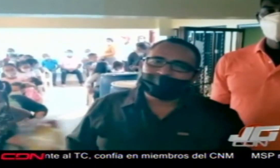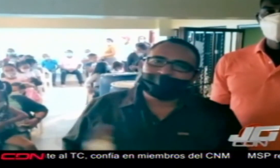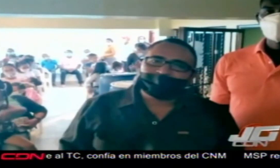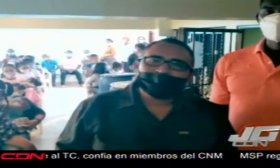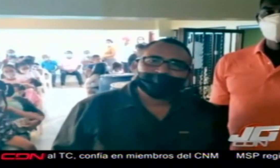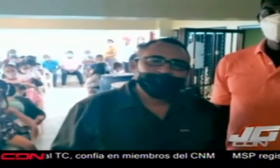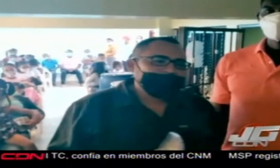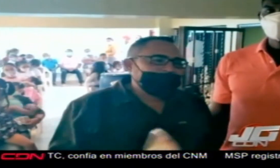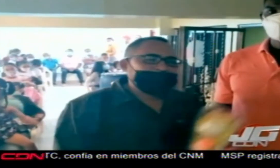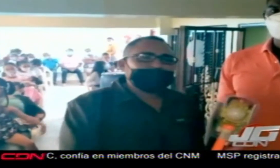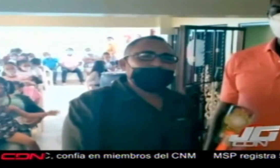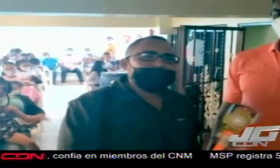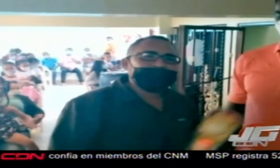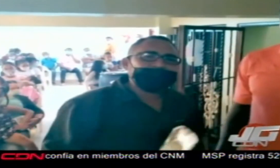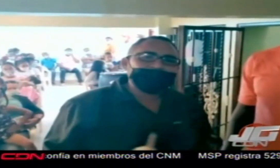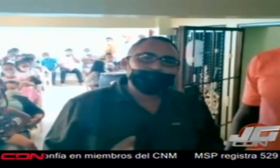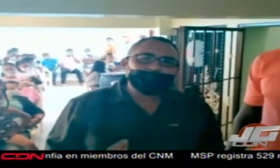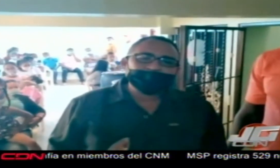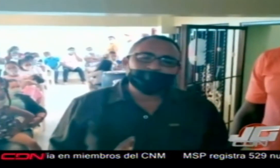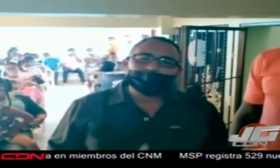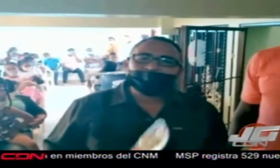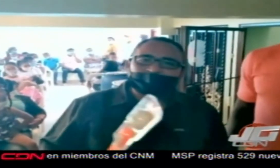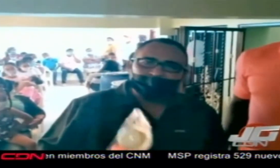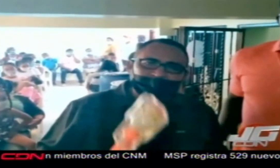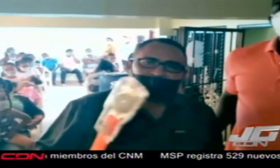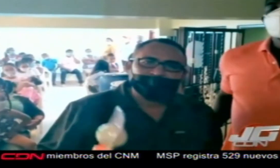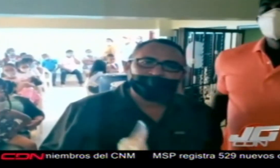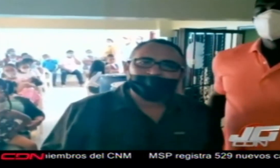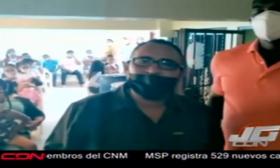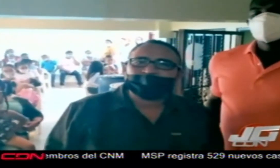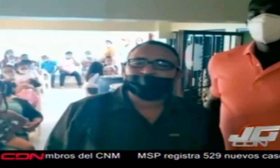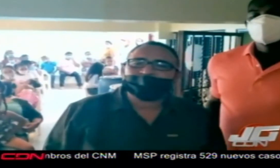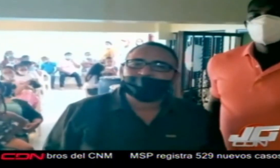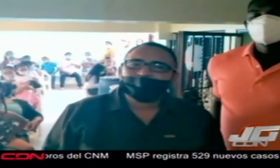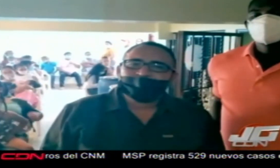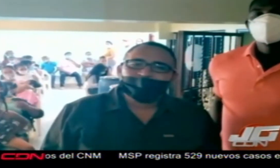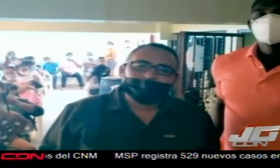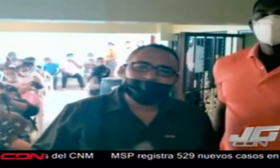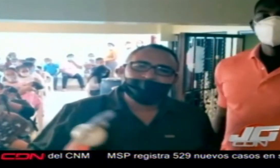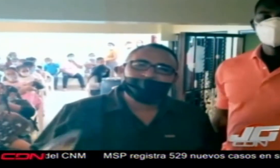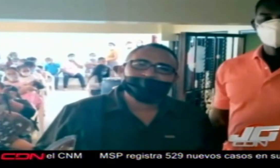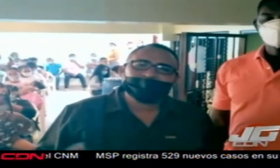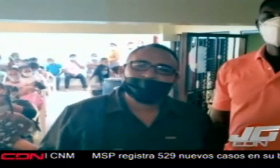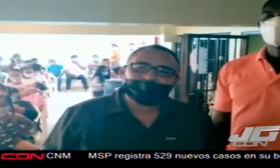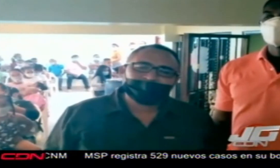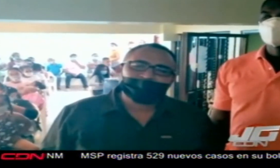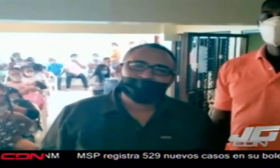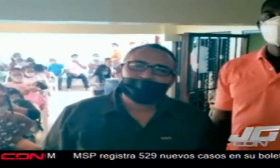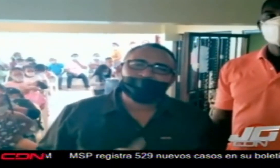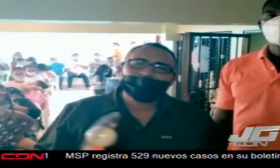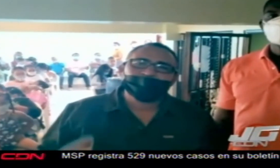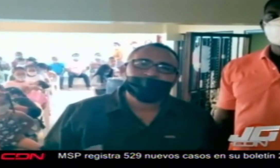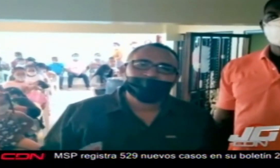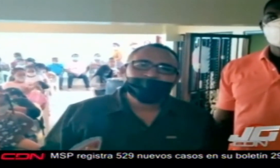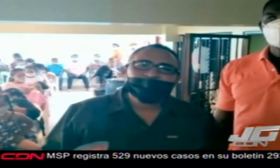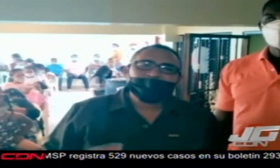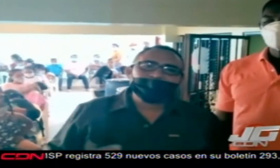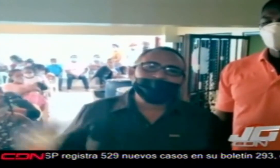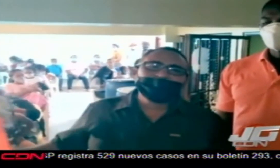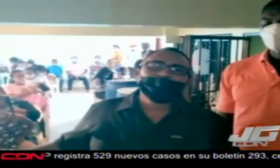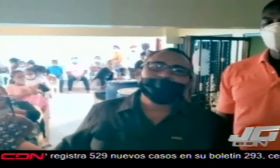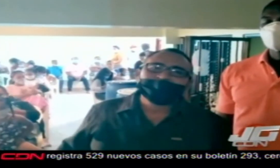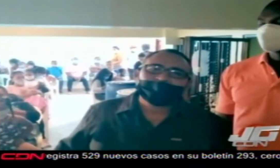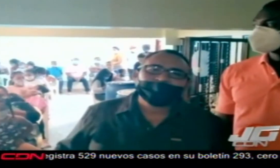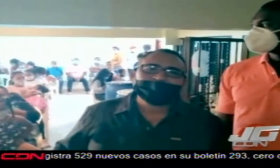la actividad. Aquí está Joel Tres, que es mi compañero, parte de los del equipo que dirigimos la actividad, y le damos gracias a todas aquellas personas que nos apoyaron a